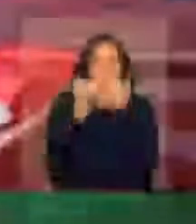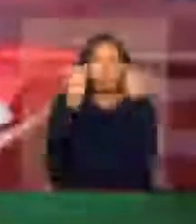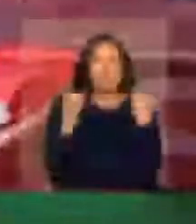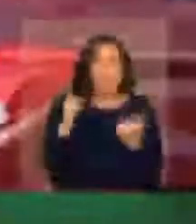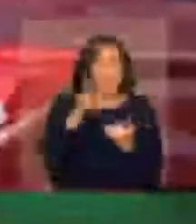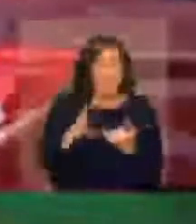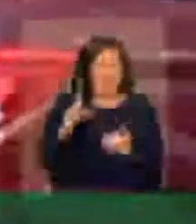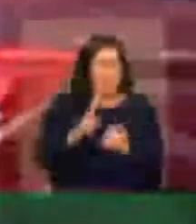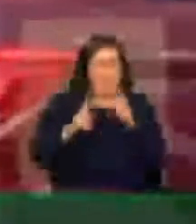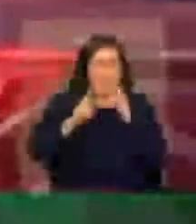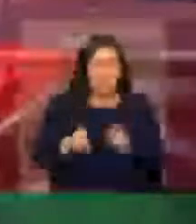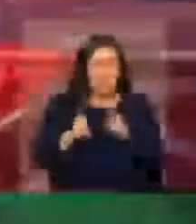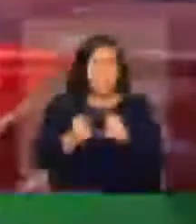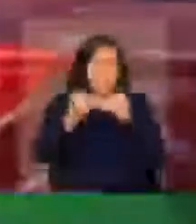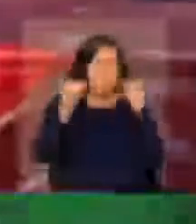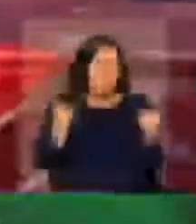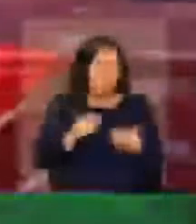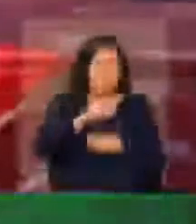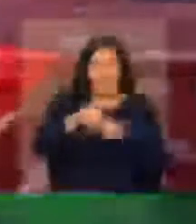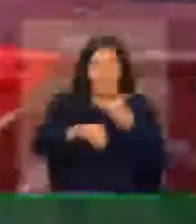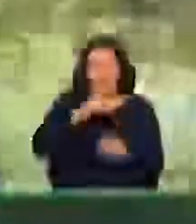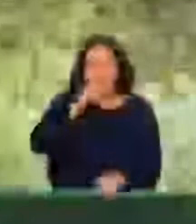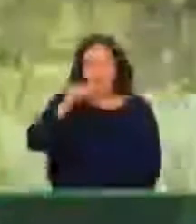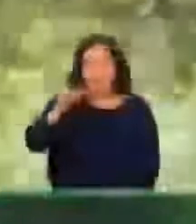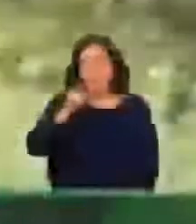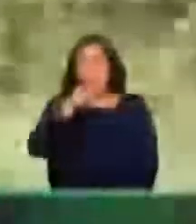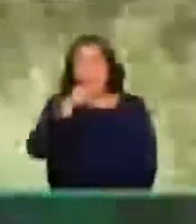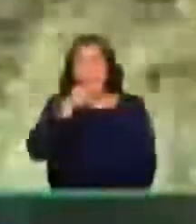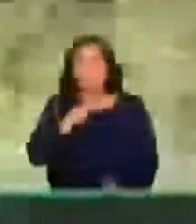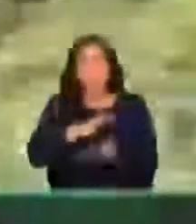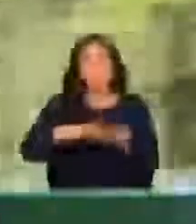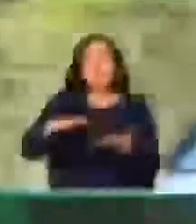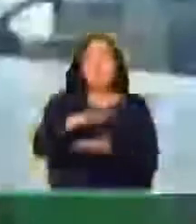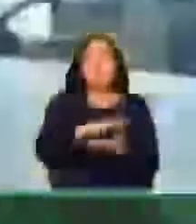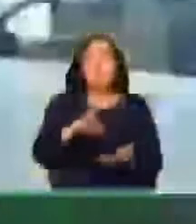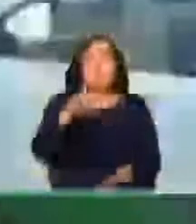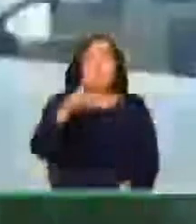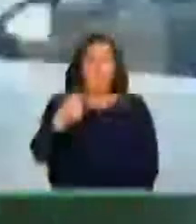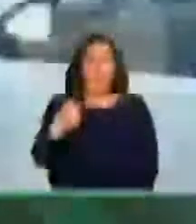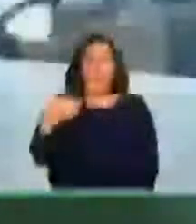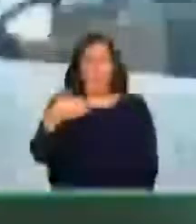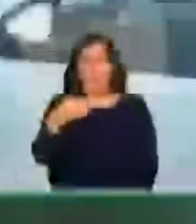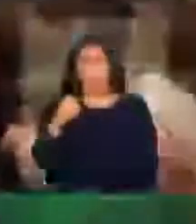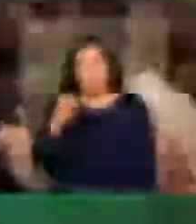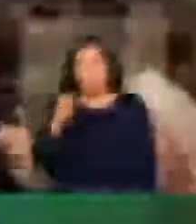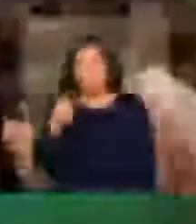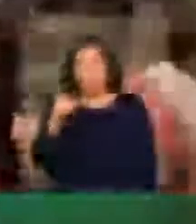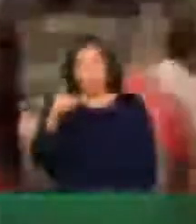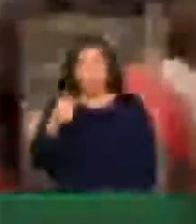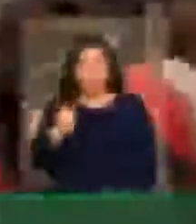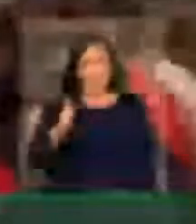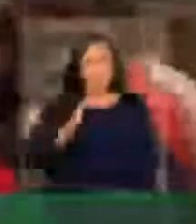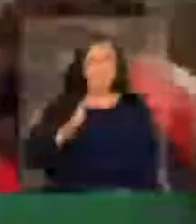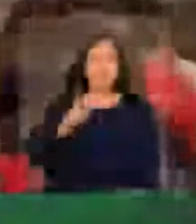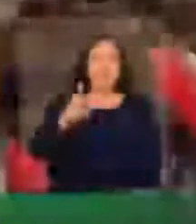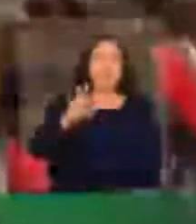las autoridades policiales. La mujer vivía en la zona de La Boyada, tenía 35 años y era madre de 2 hijas. Vecinos de la